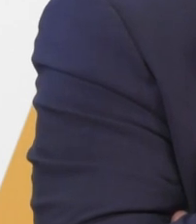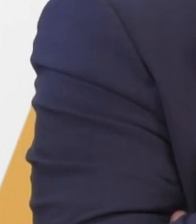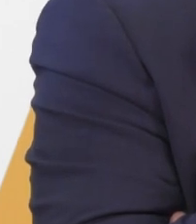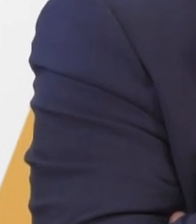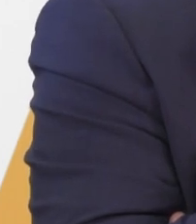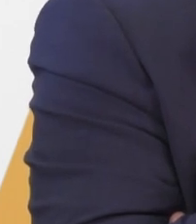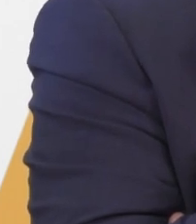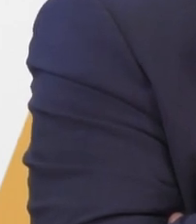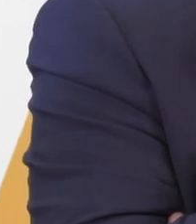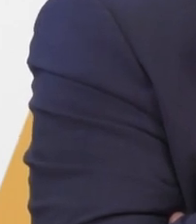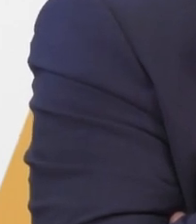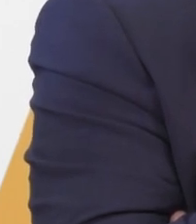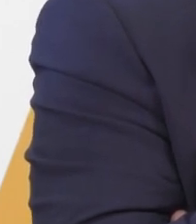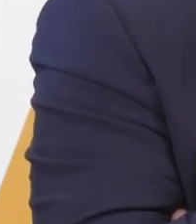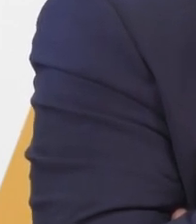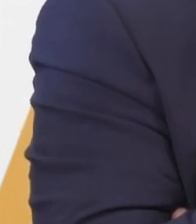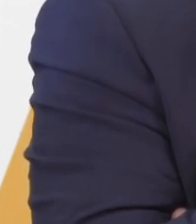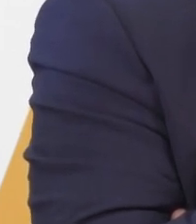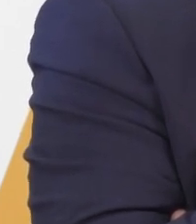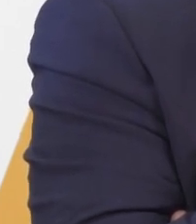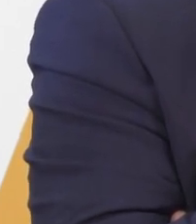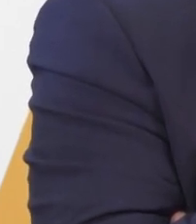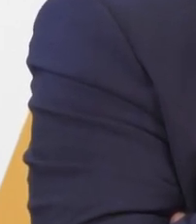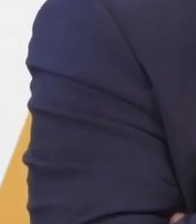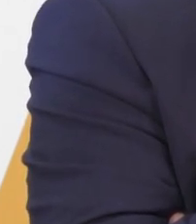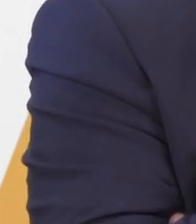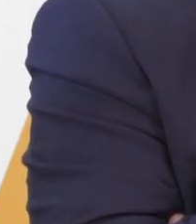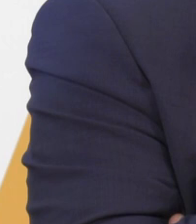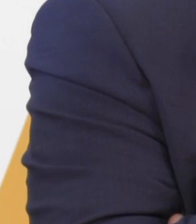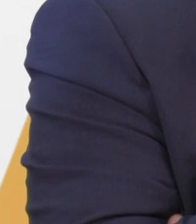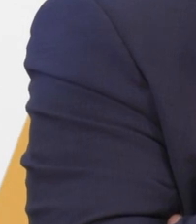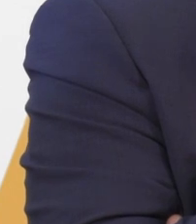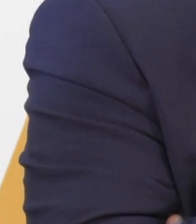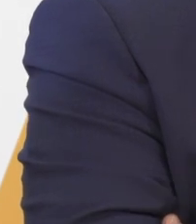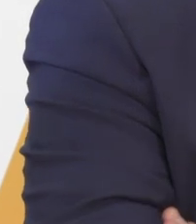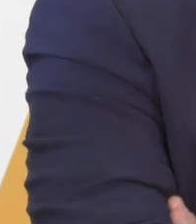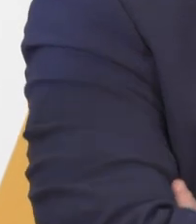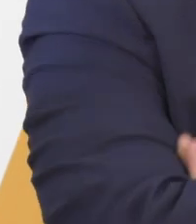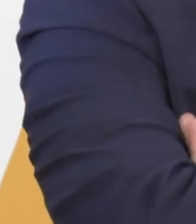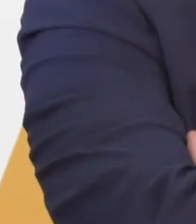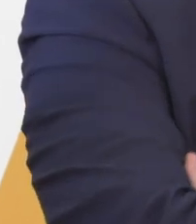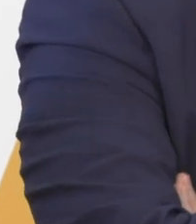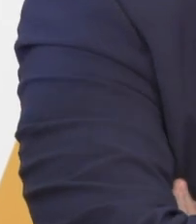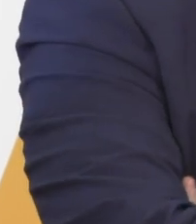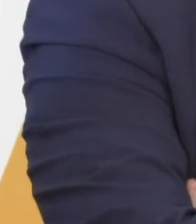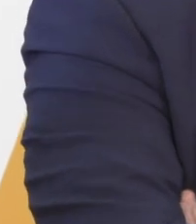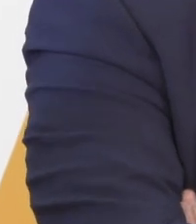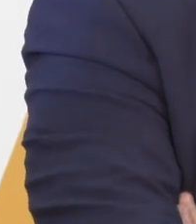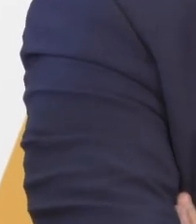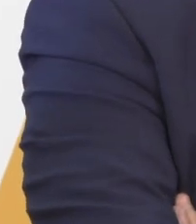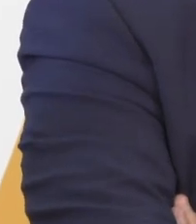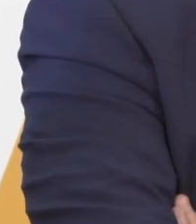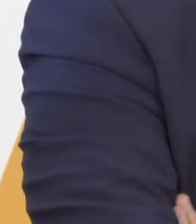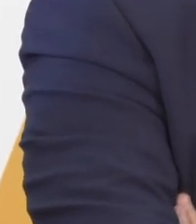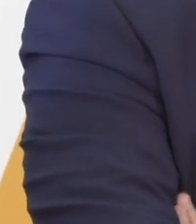decidir en ellas siempre teniendo en cuenta que cada territorio tiene su posible solución y que suele ir orientada a